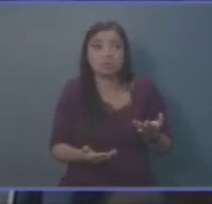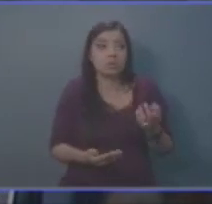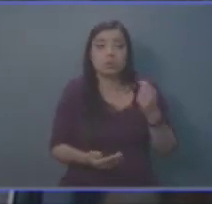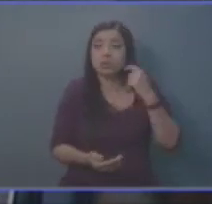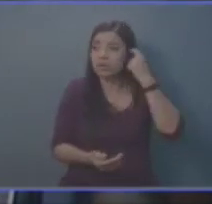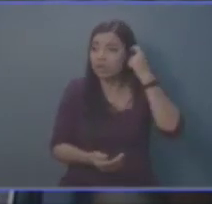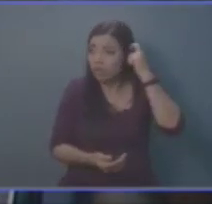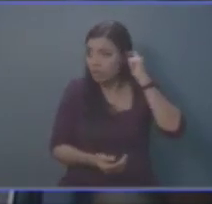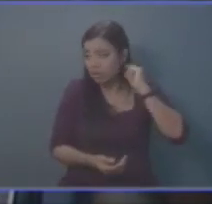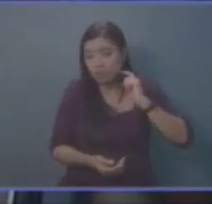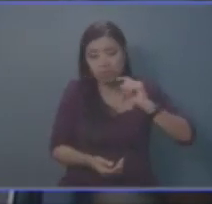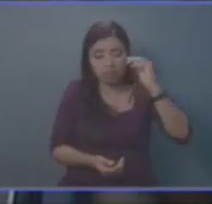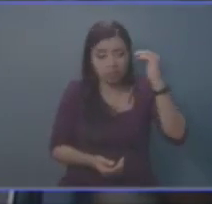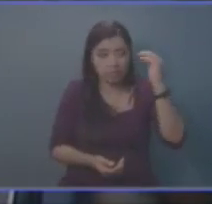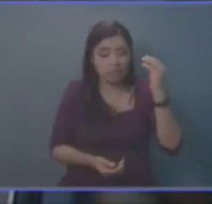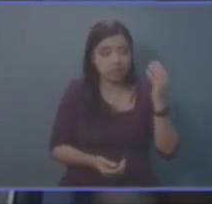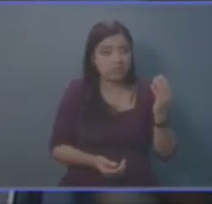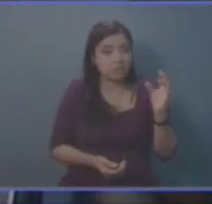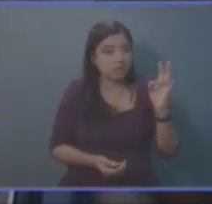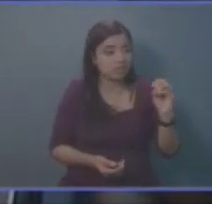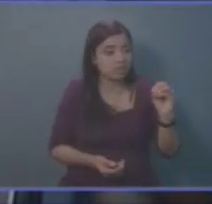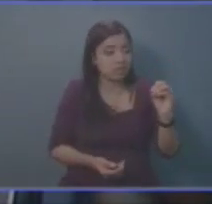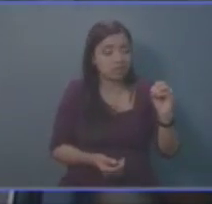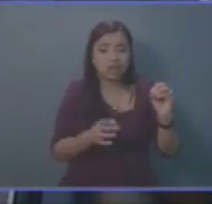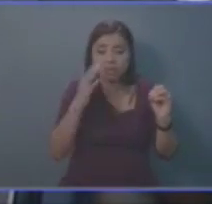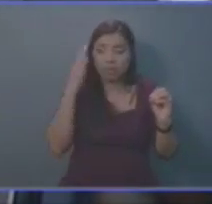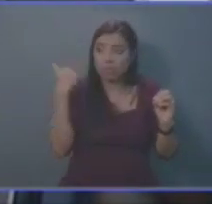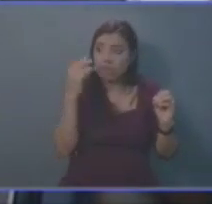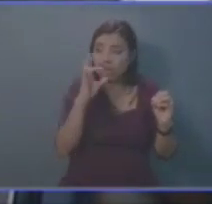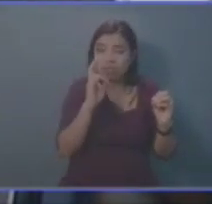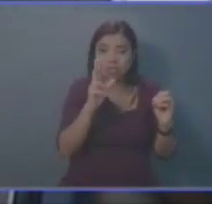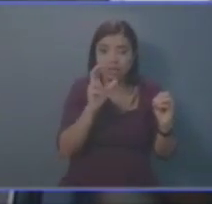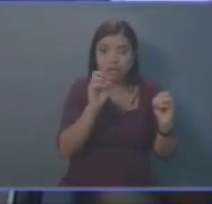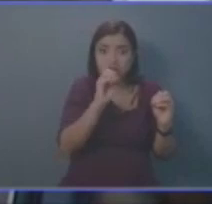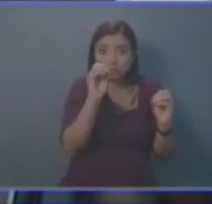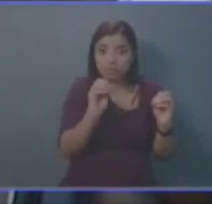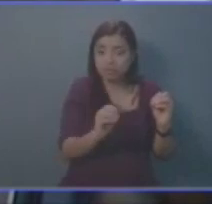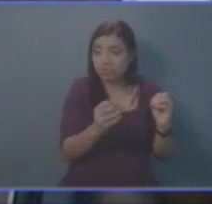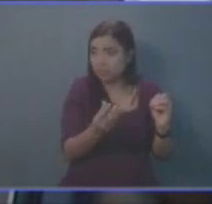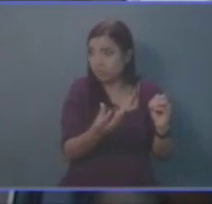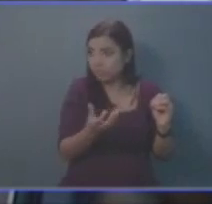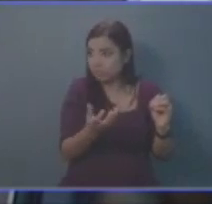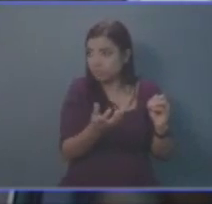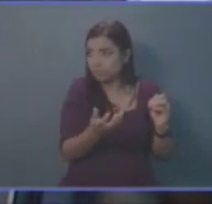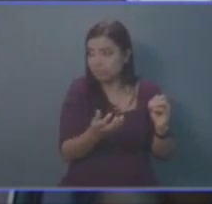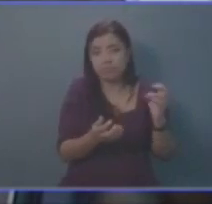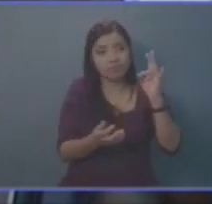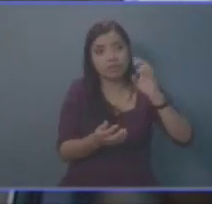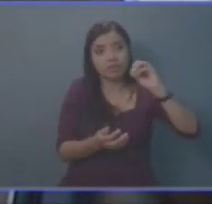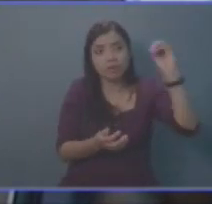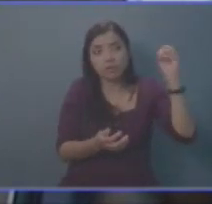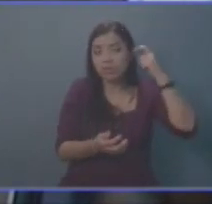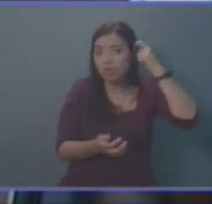género del 30% para la mujer. El 70% entonces es para el hombre.